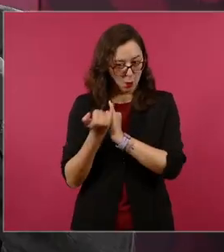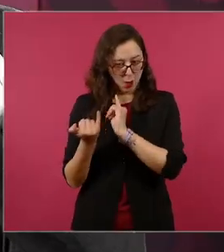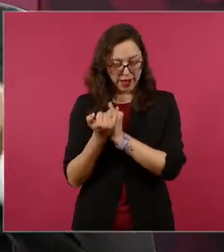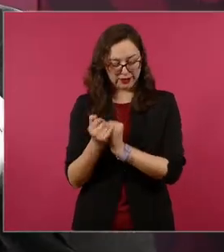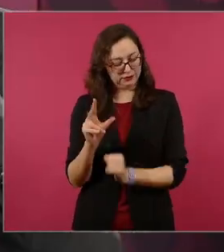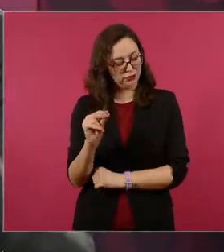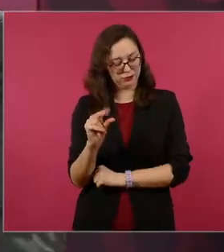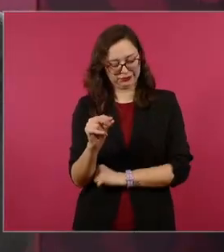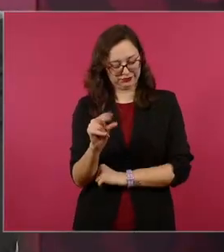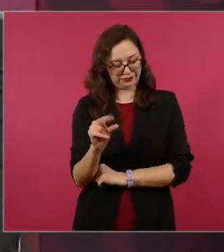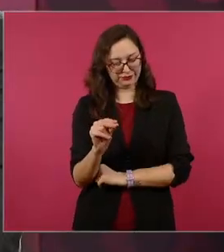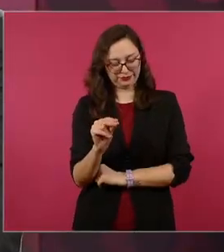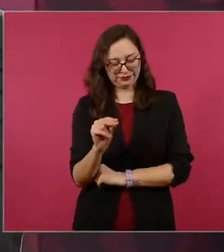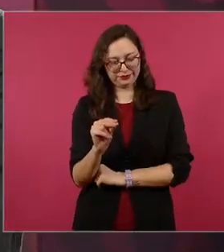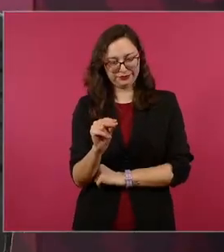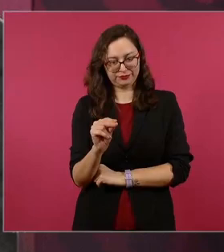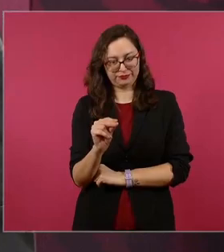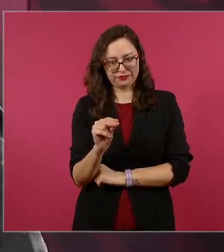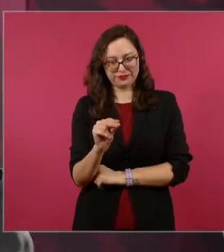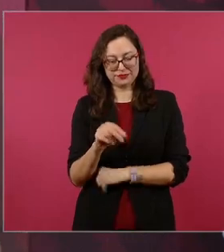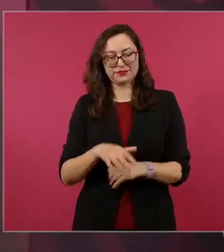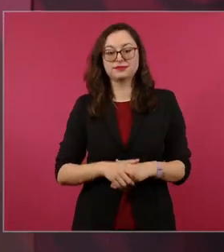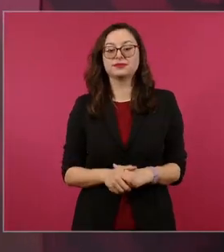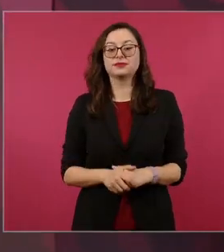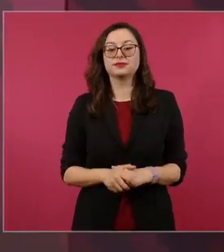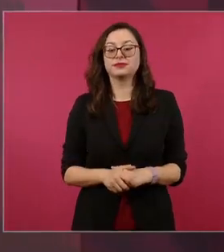¿sí?, que vale,